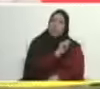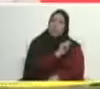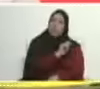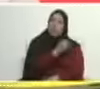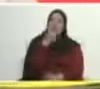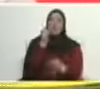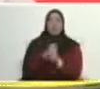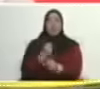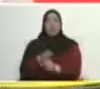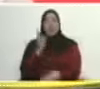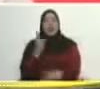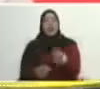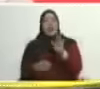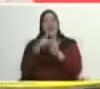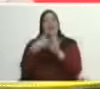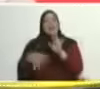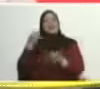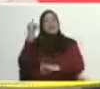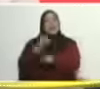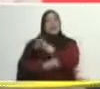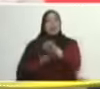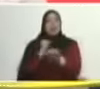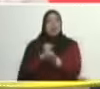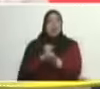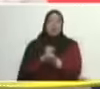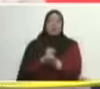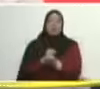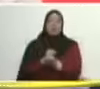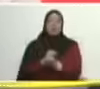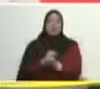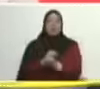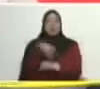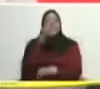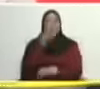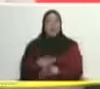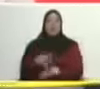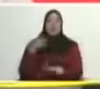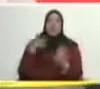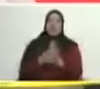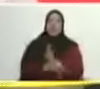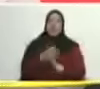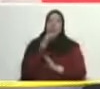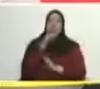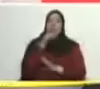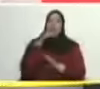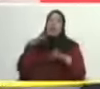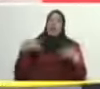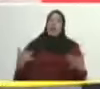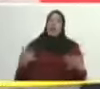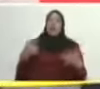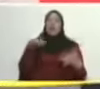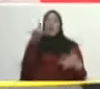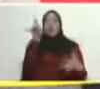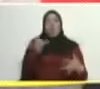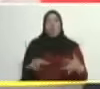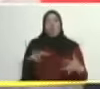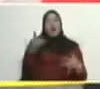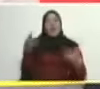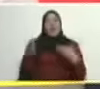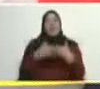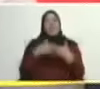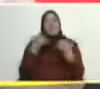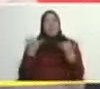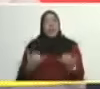graves violaciones del derecho internacional humanitario, los crímenes de guerra y de lesa humanidad que han convertido una mínima franja de